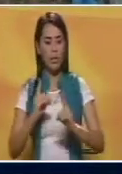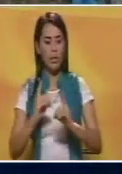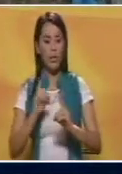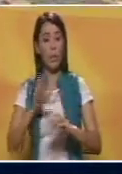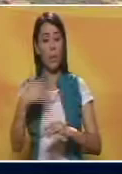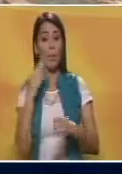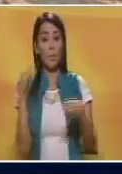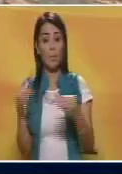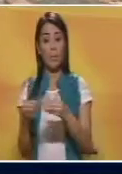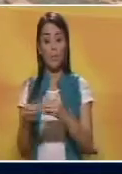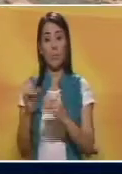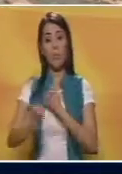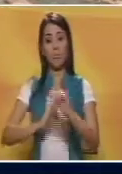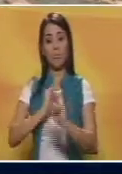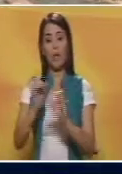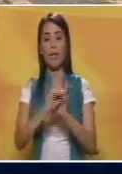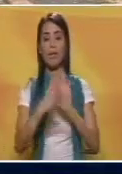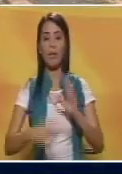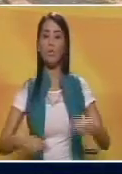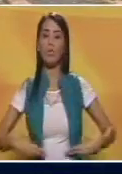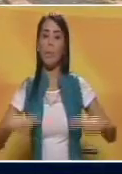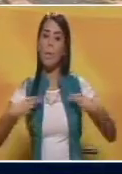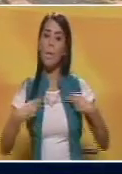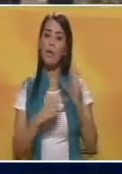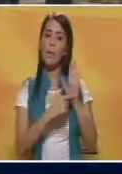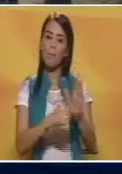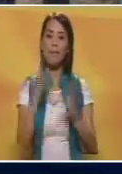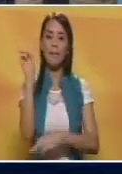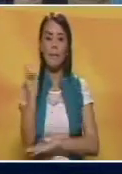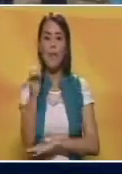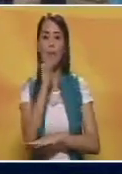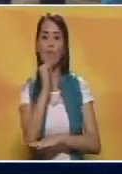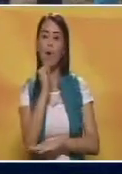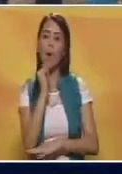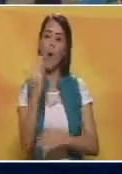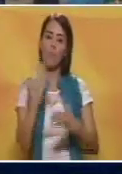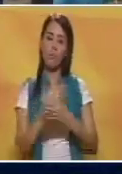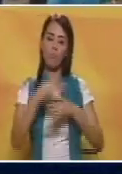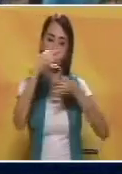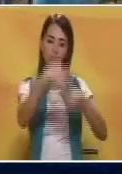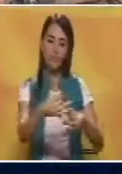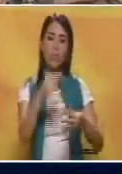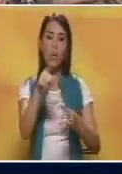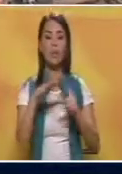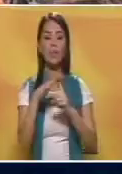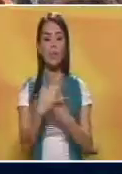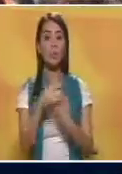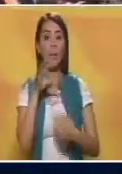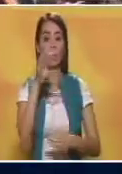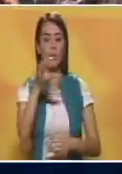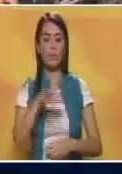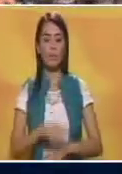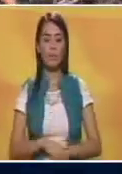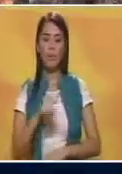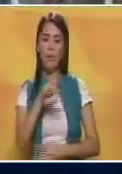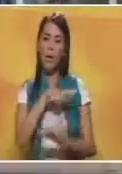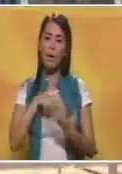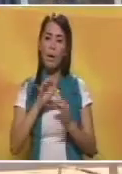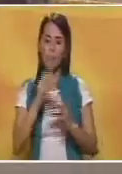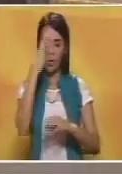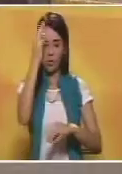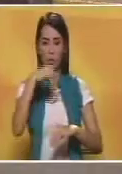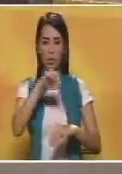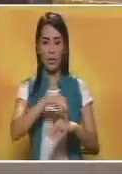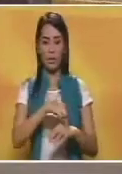que la comisión interamericana de derechos humanos presente este viernes un informe sobre la situación del país centroamericano ante el consejo permanente